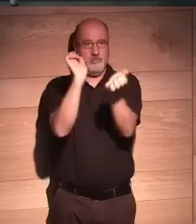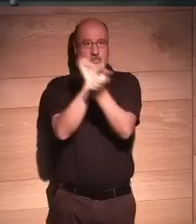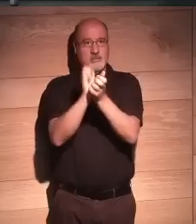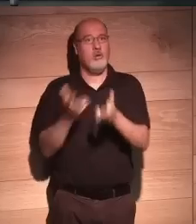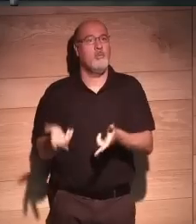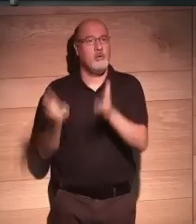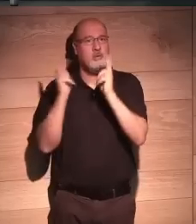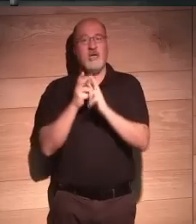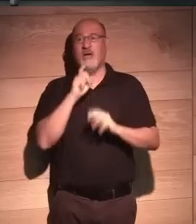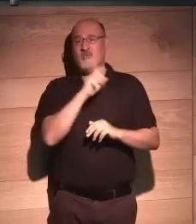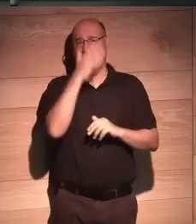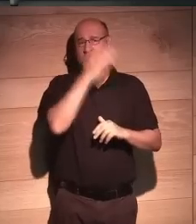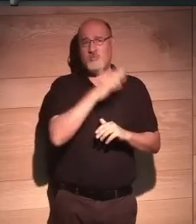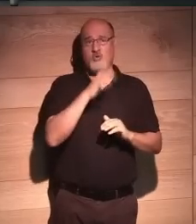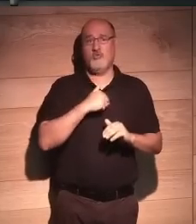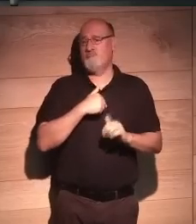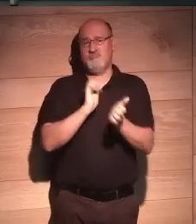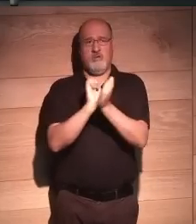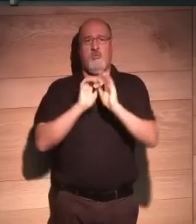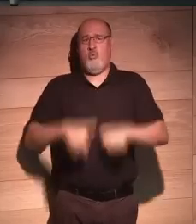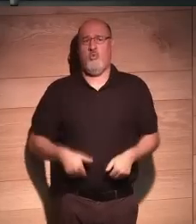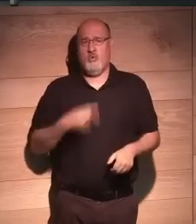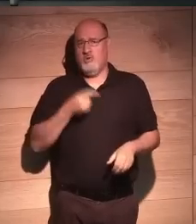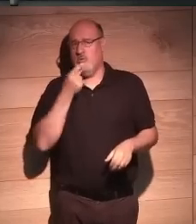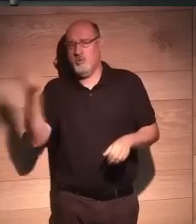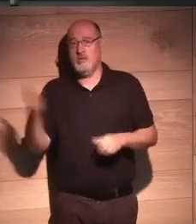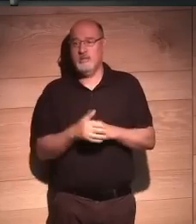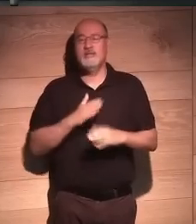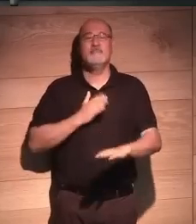la situación de cómo estaba. Entonces al día siguiente yo